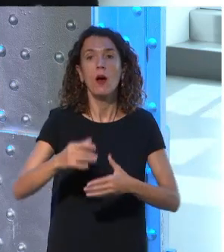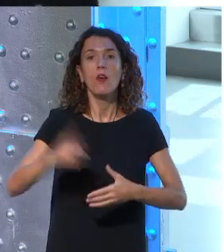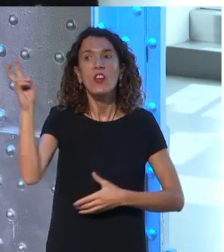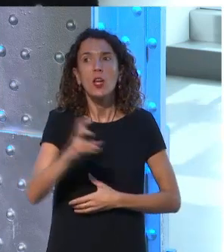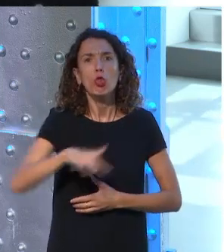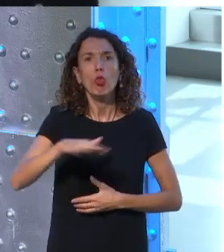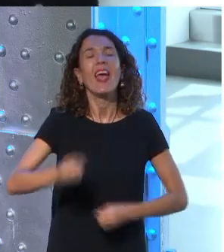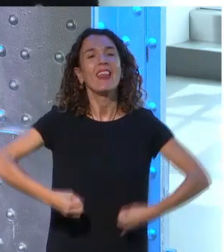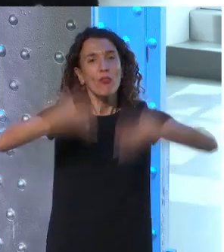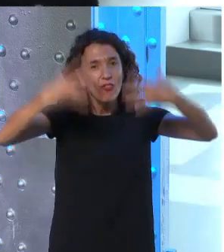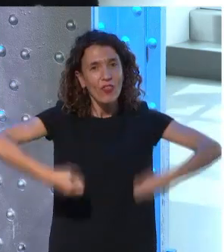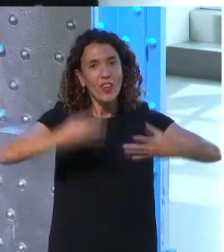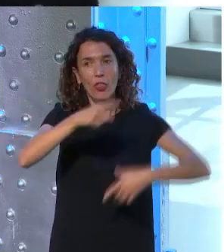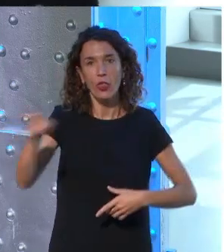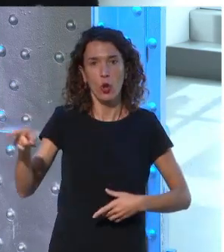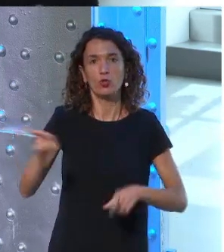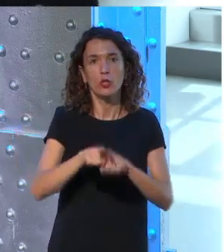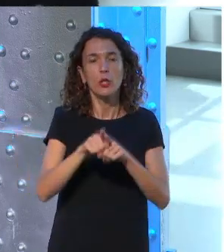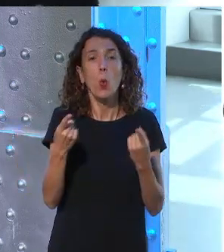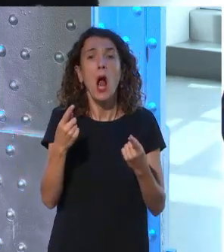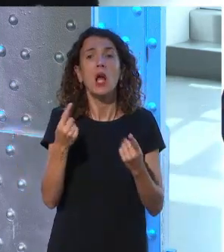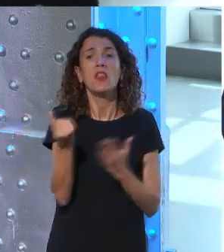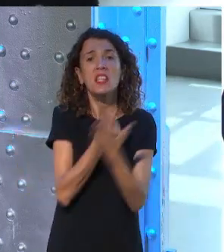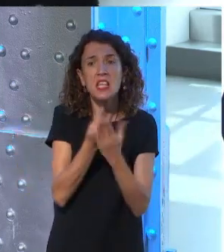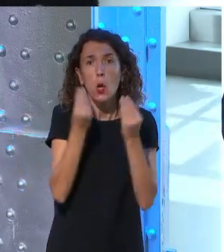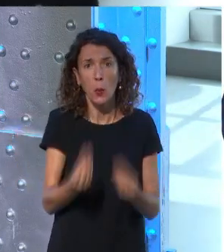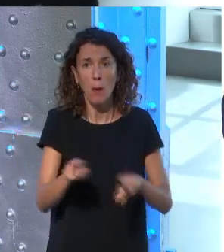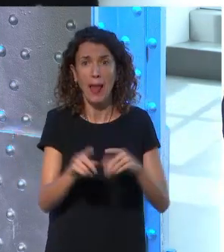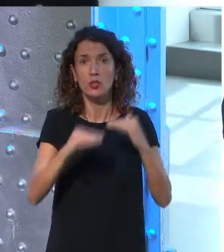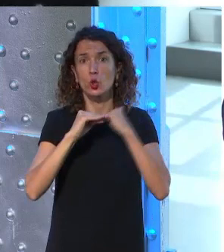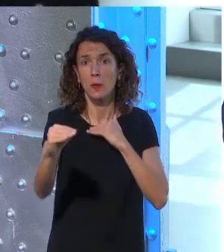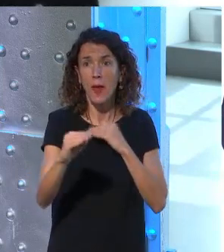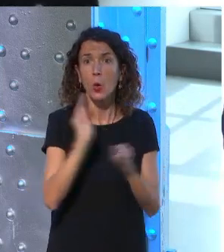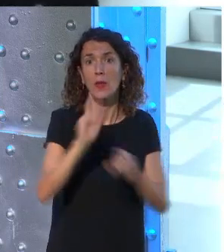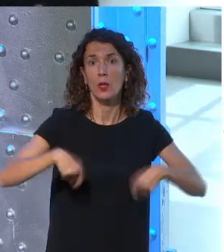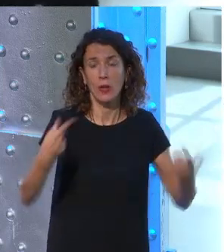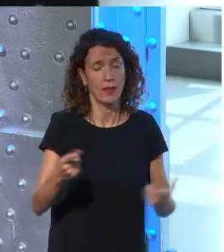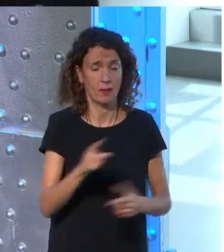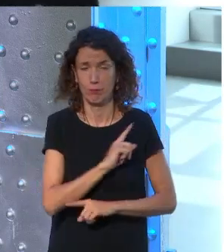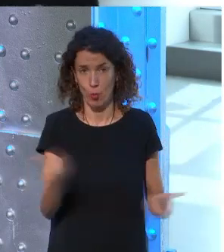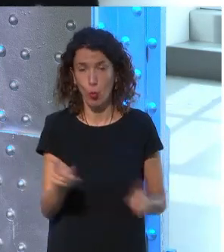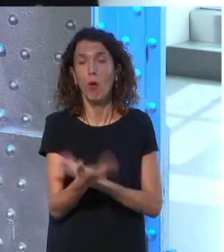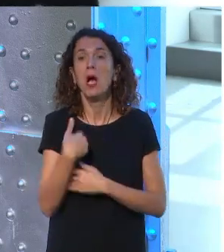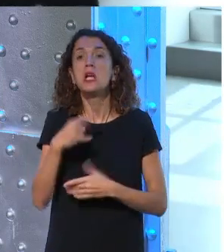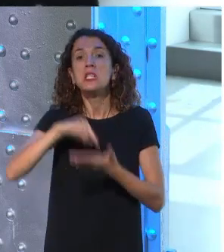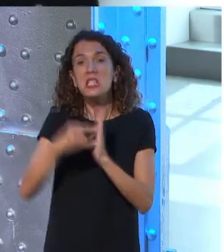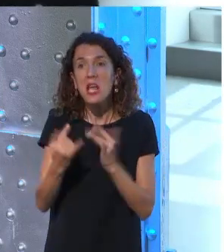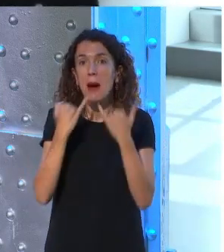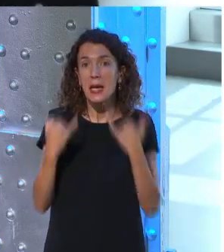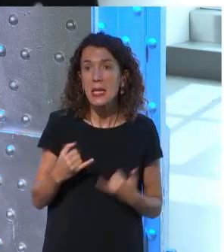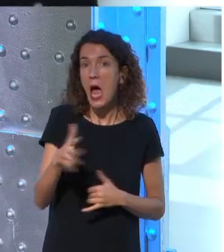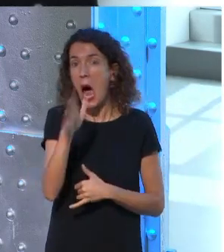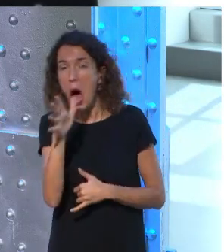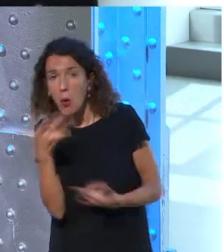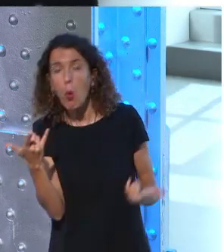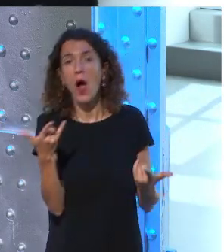edificios que no han sido diseñados sosteniblemente ni tienen tampoco sistemas que permiten gestionar la energía, el